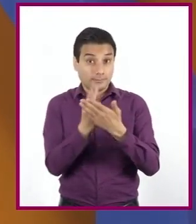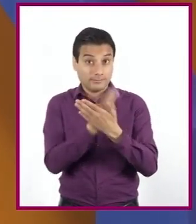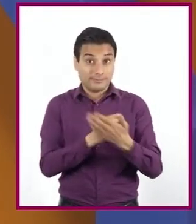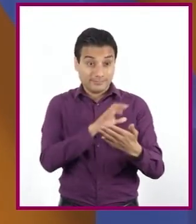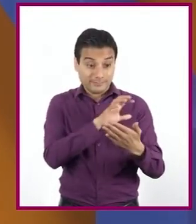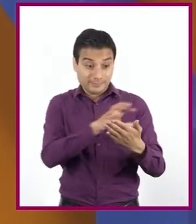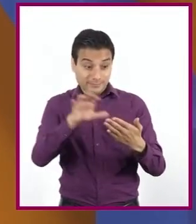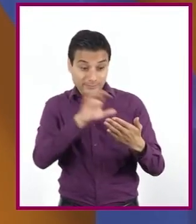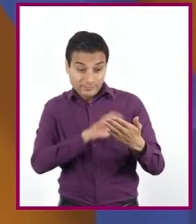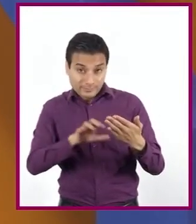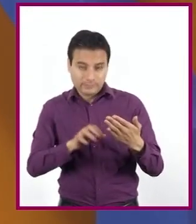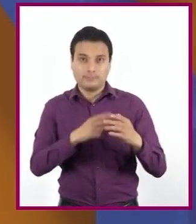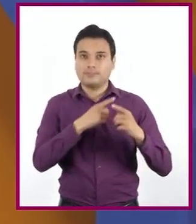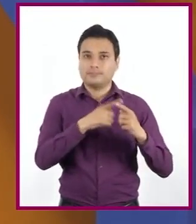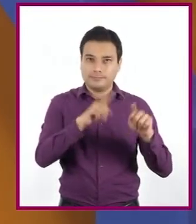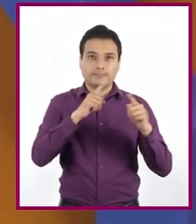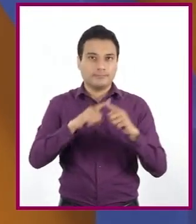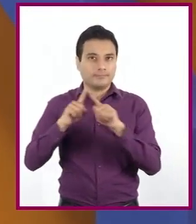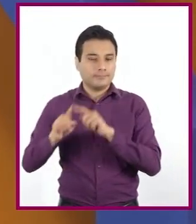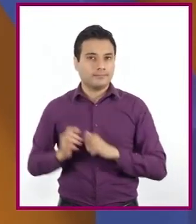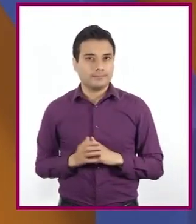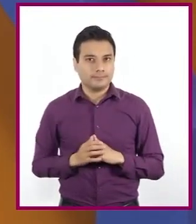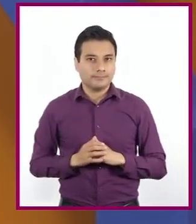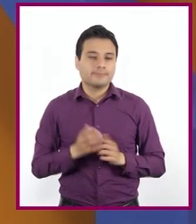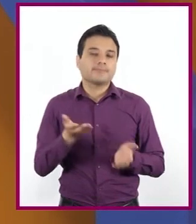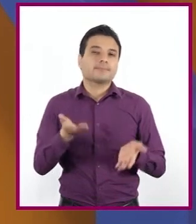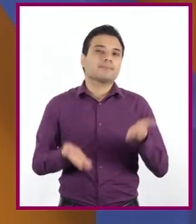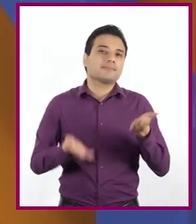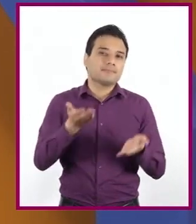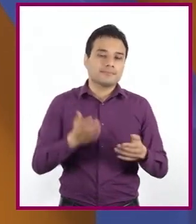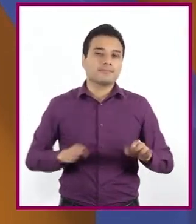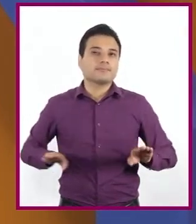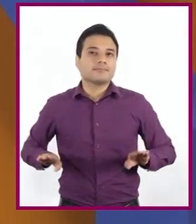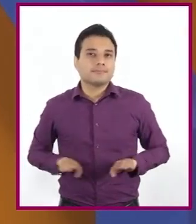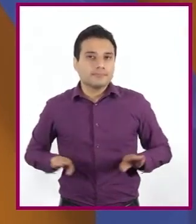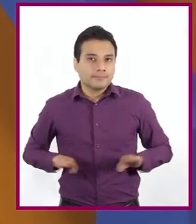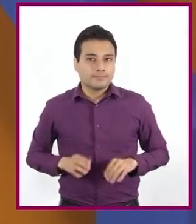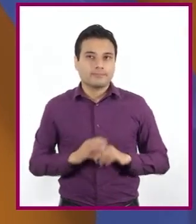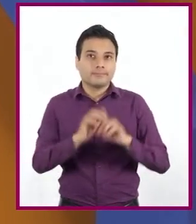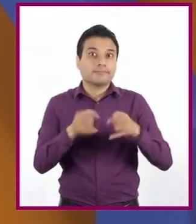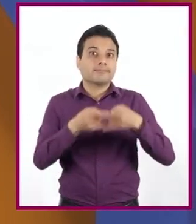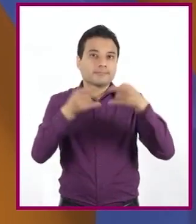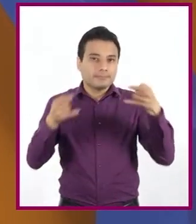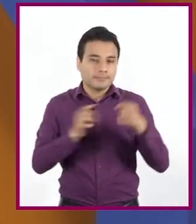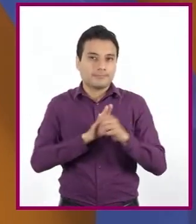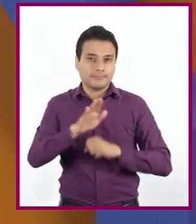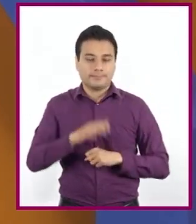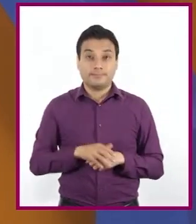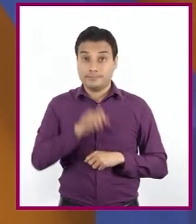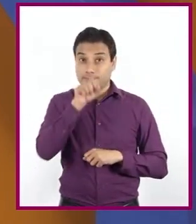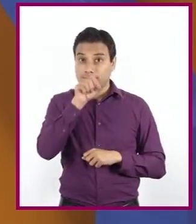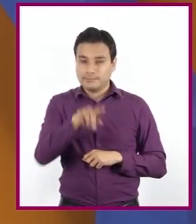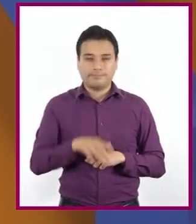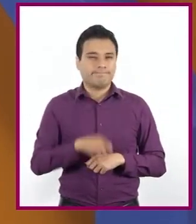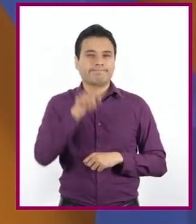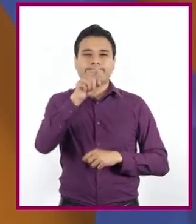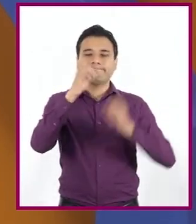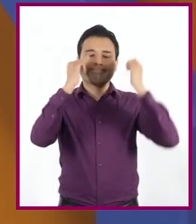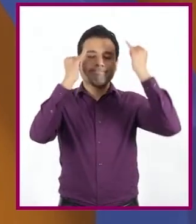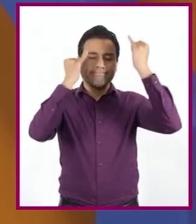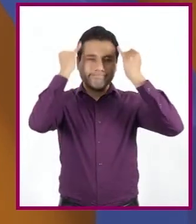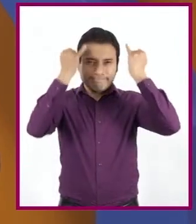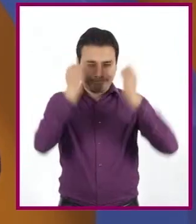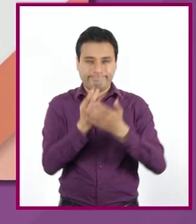realicemos será distinto dependiendo de las características del relato, pero también de la imaginación de quien lo